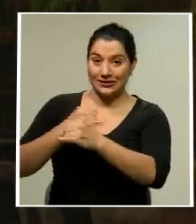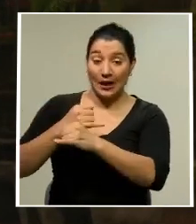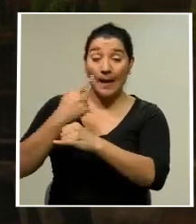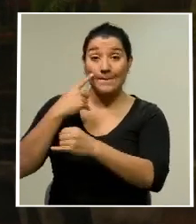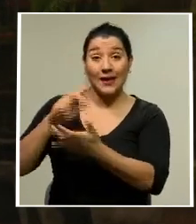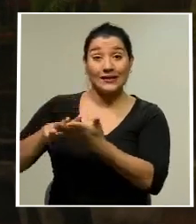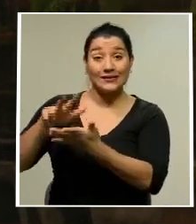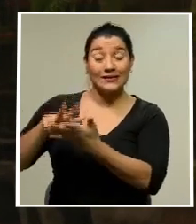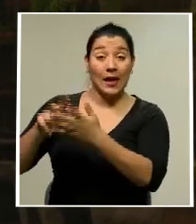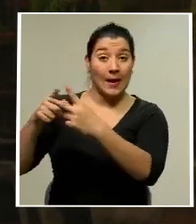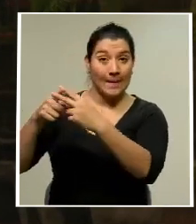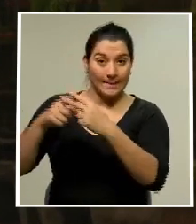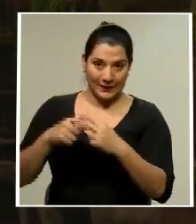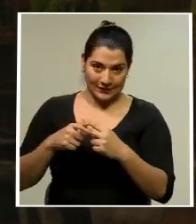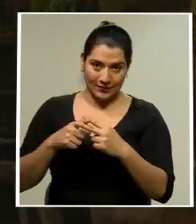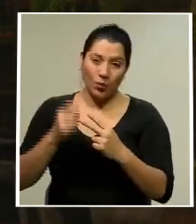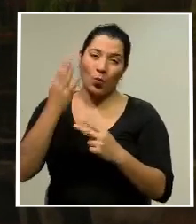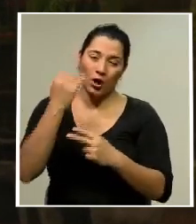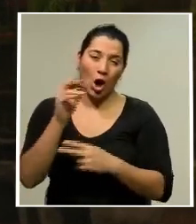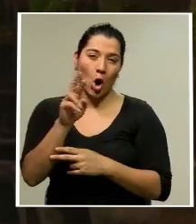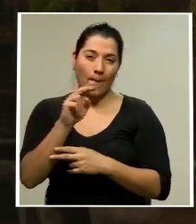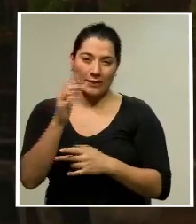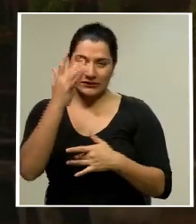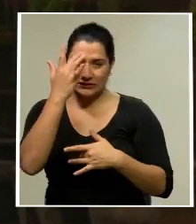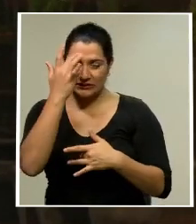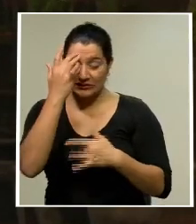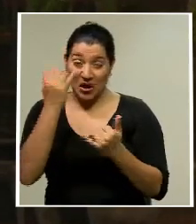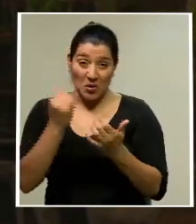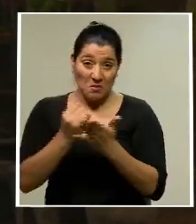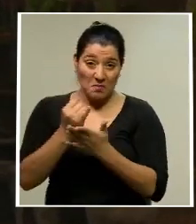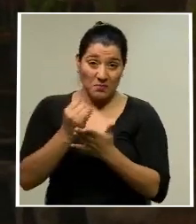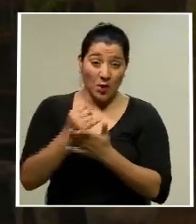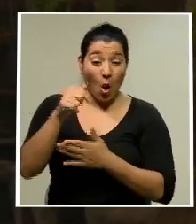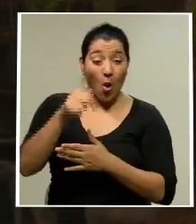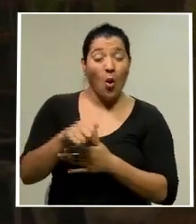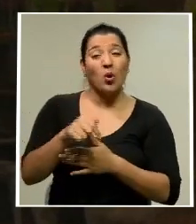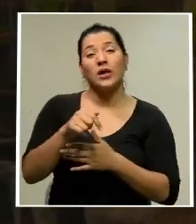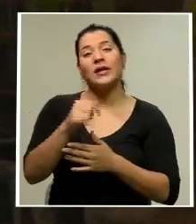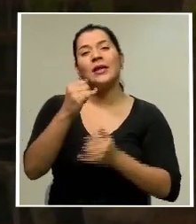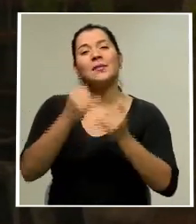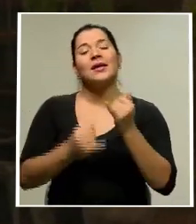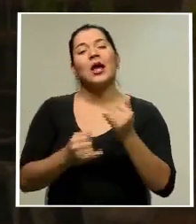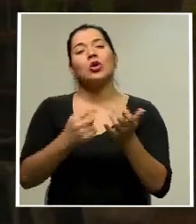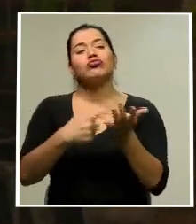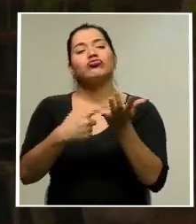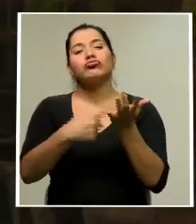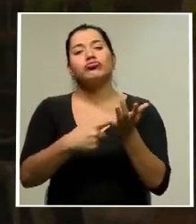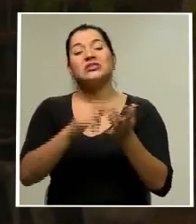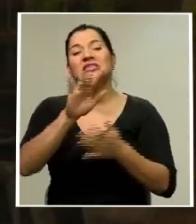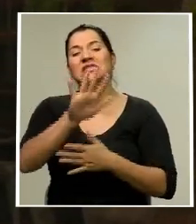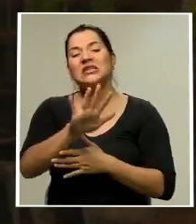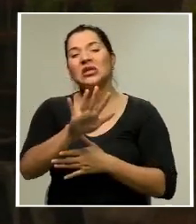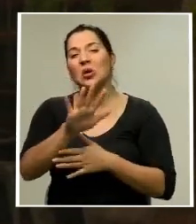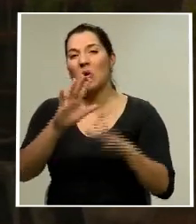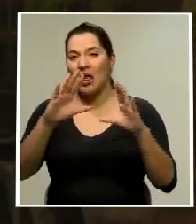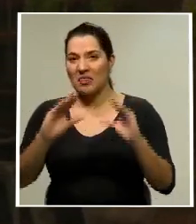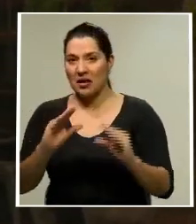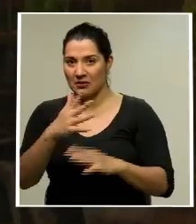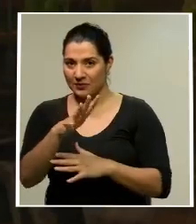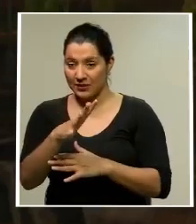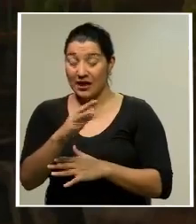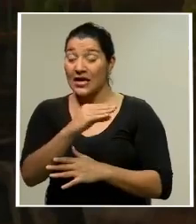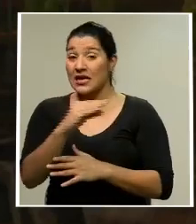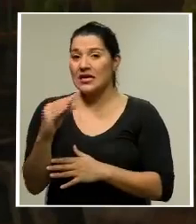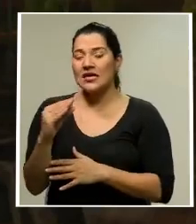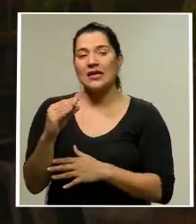comentábamos anteriormente. La sesión se levantó a eso de las 5:04 de la tarde. Realmente los diputados estaban